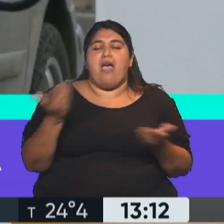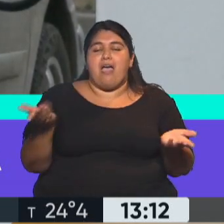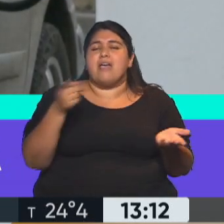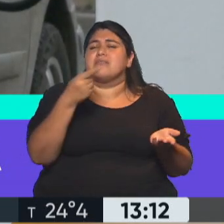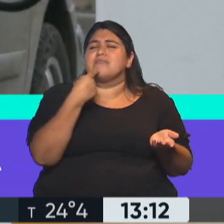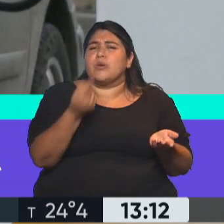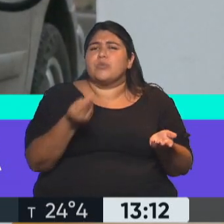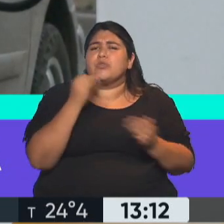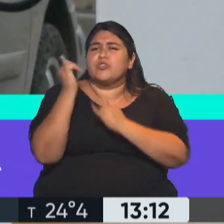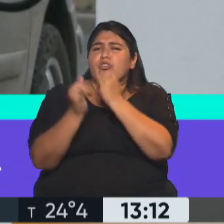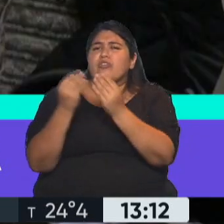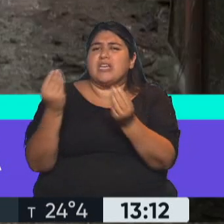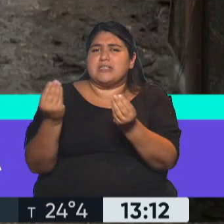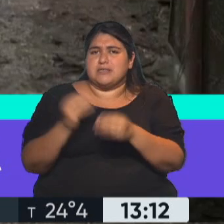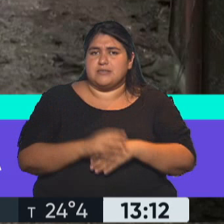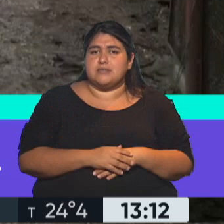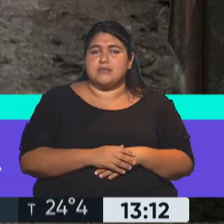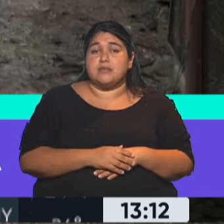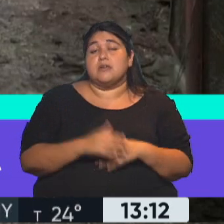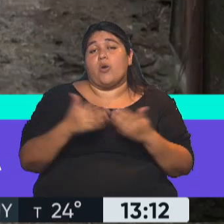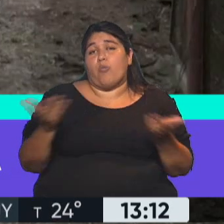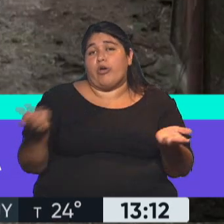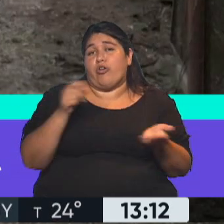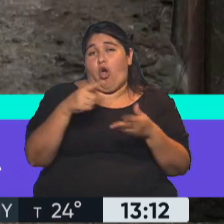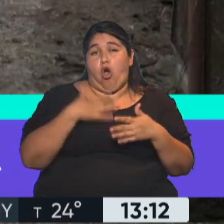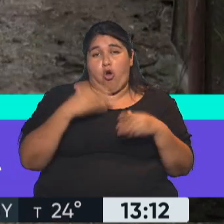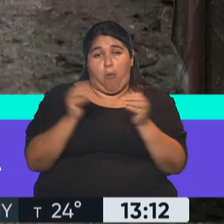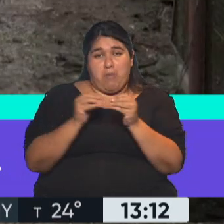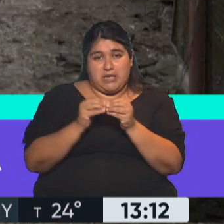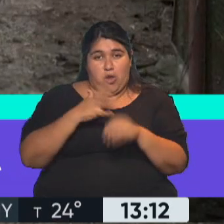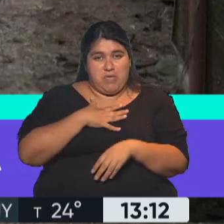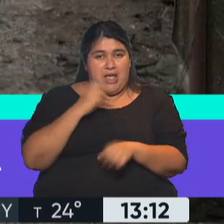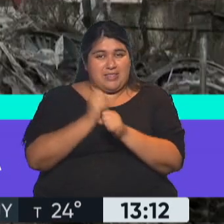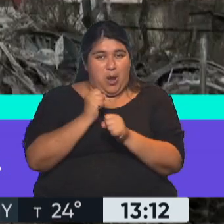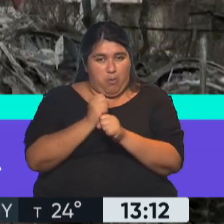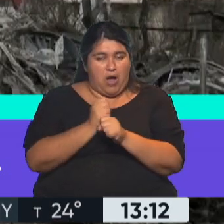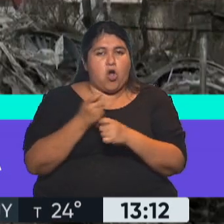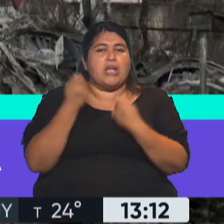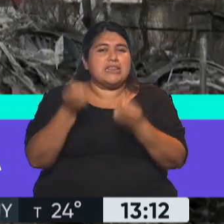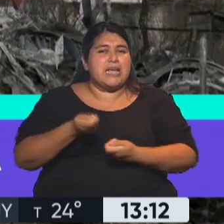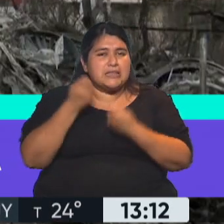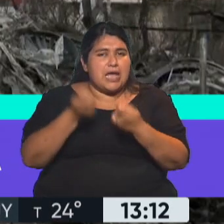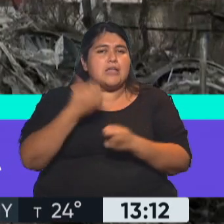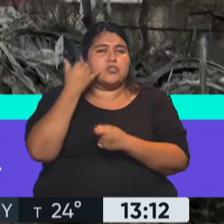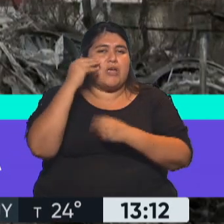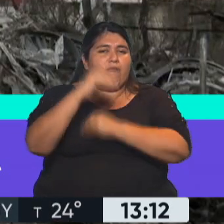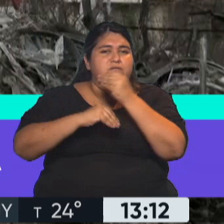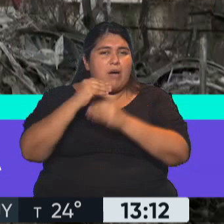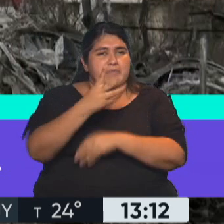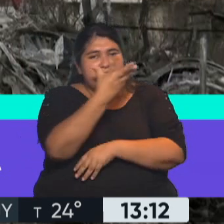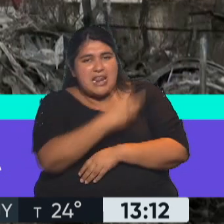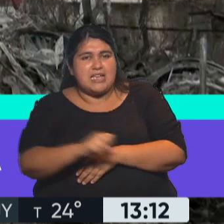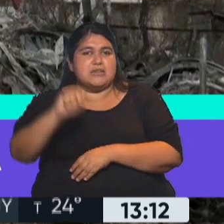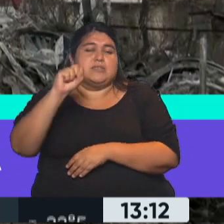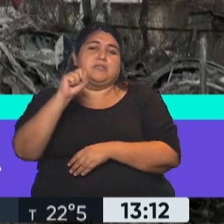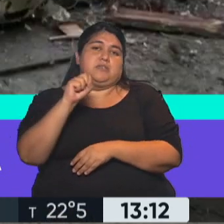relataron justamente? Bueno, por ejemplo, una colega mía del trabajo está intentando traer a la familia, pero